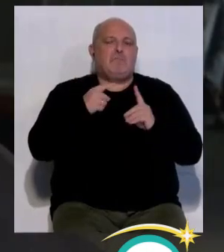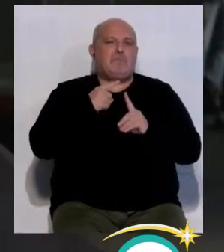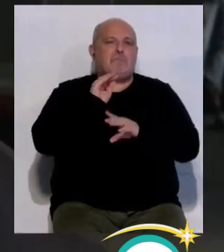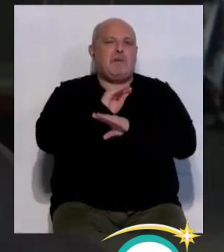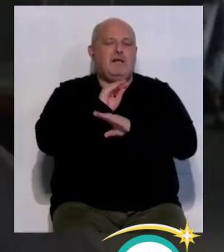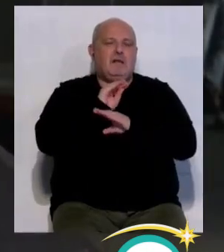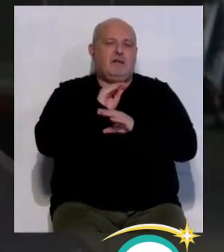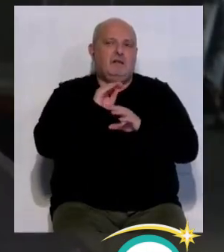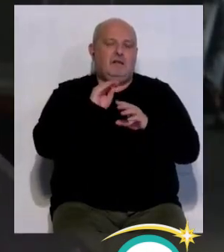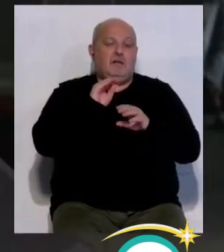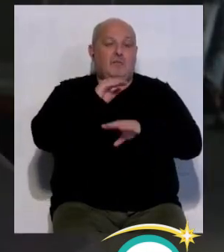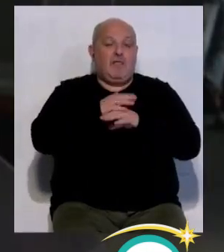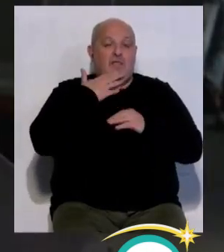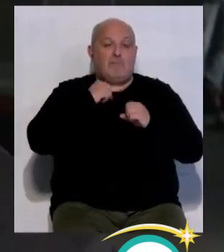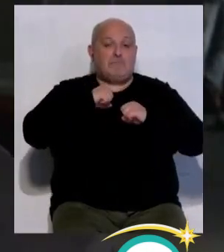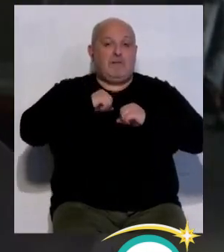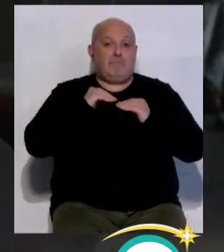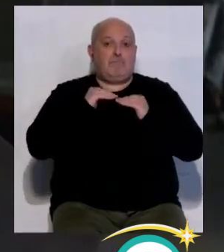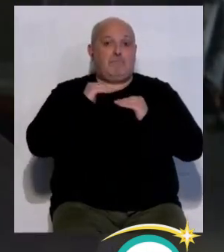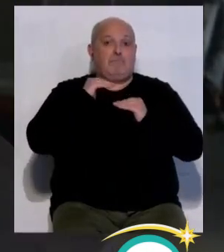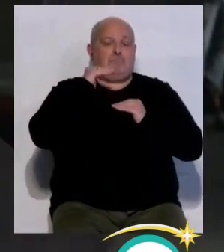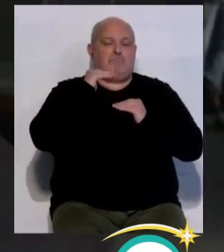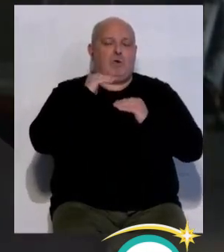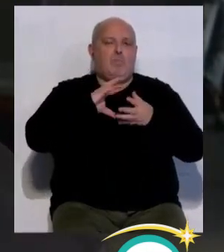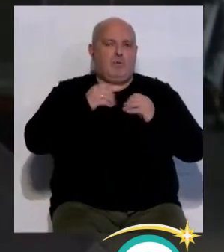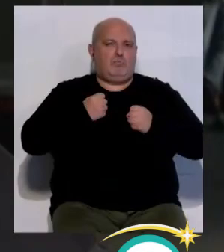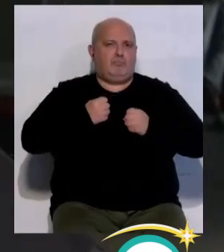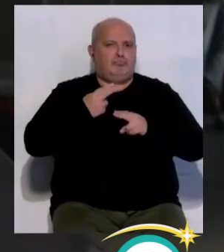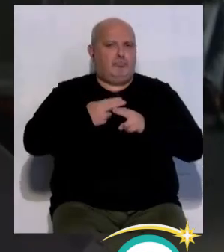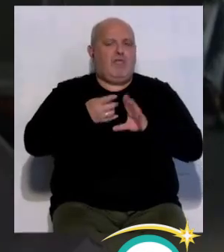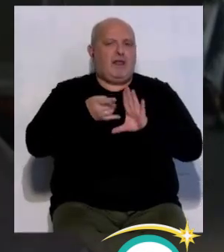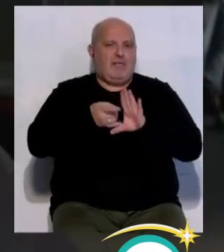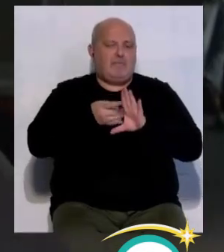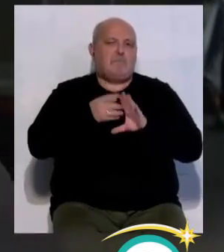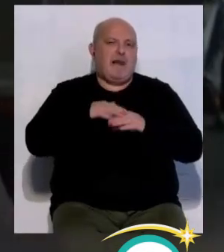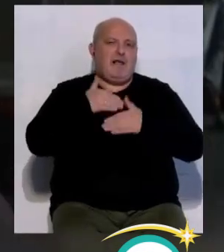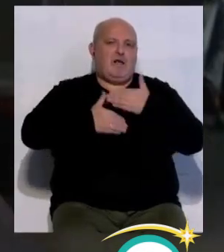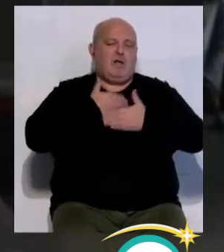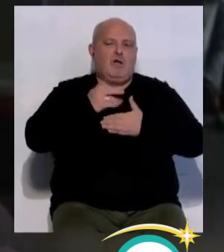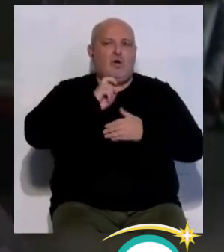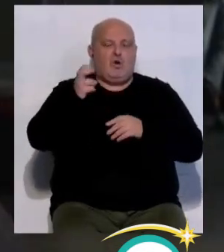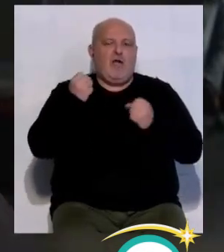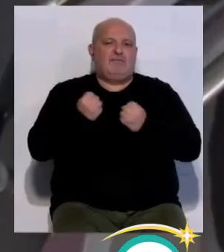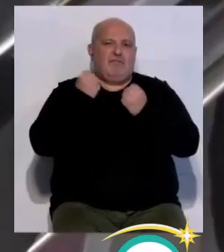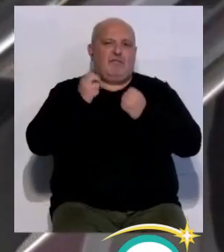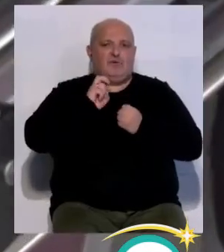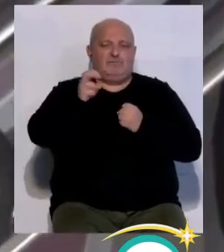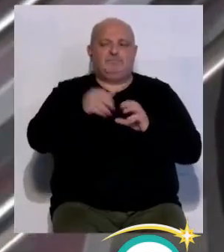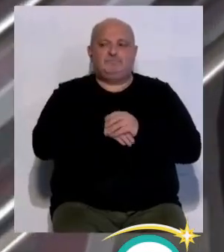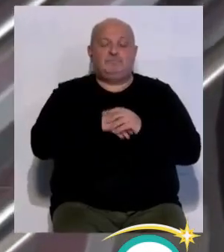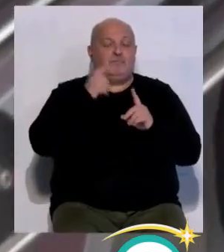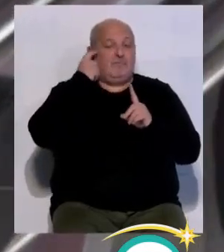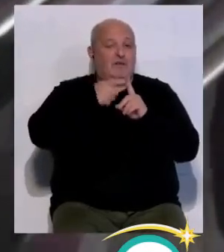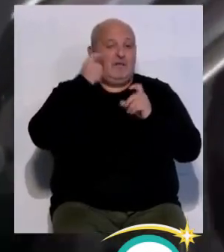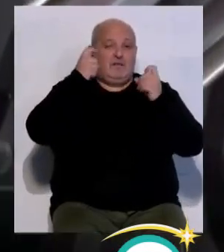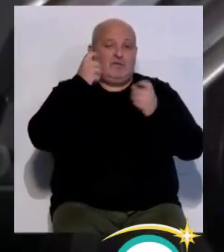mantener a medida que voy cumpliendo años una musculatura buena, de calidad, para poder hacer otras actividades. La intención de